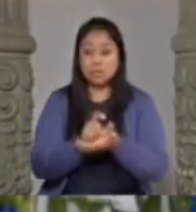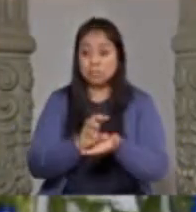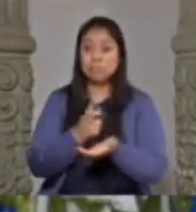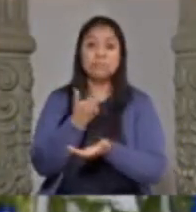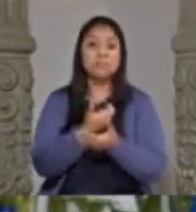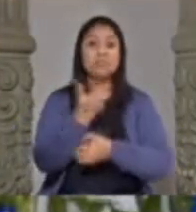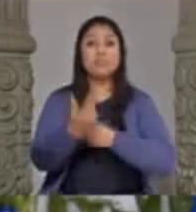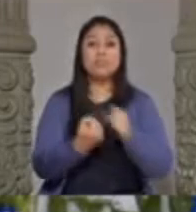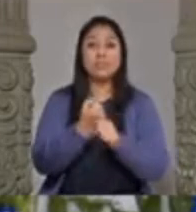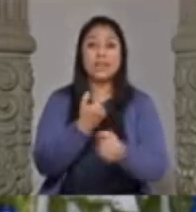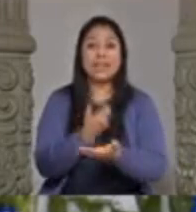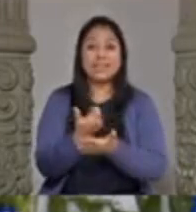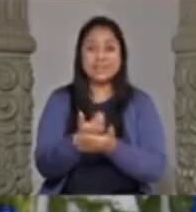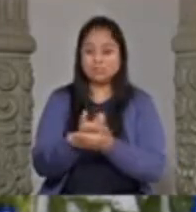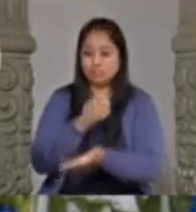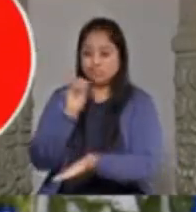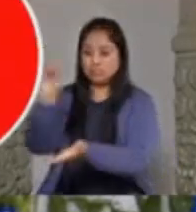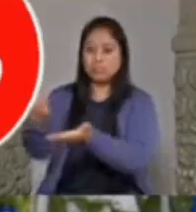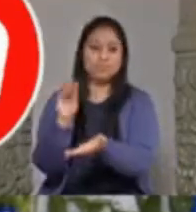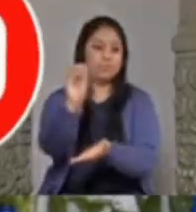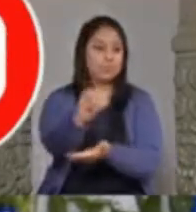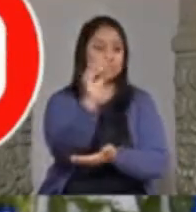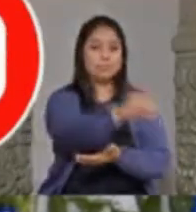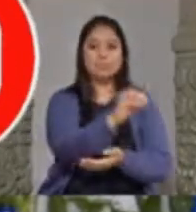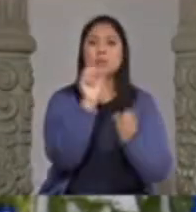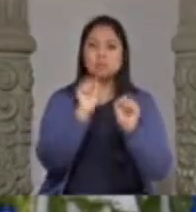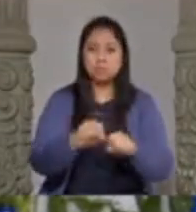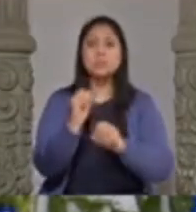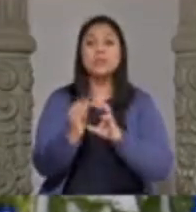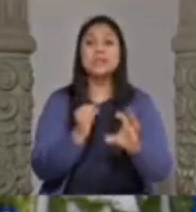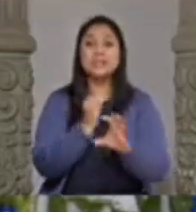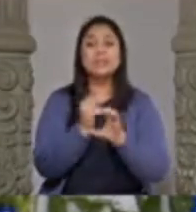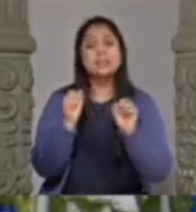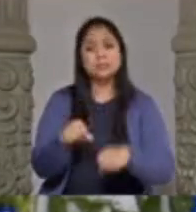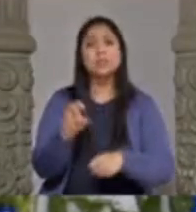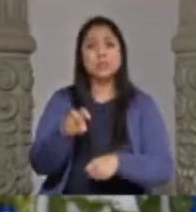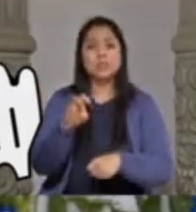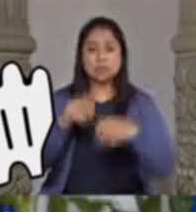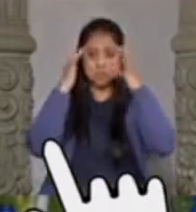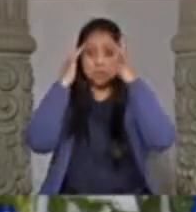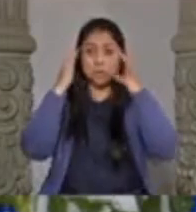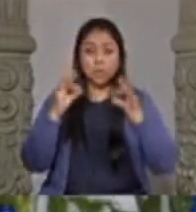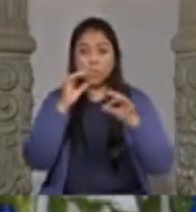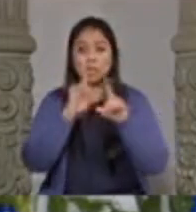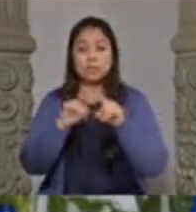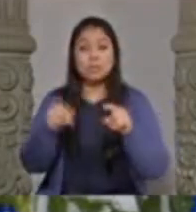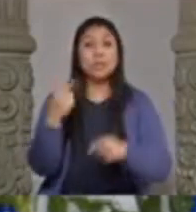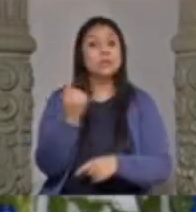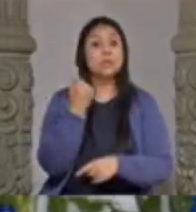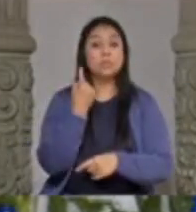están hechas acorde a derecho, que son necesarias y que son imprescindibles para